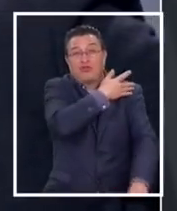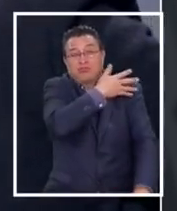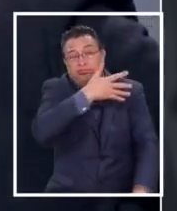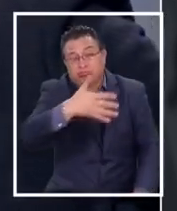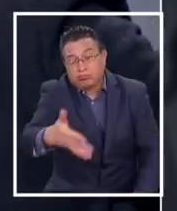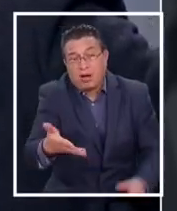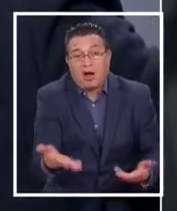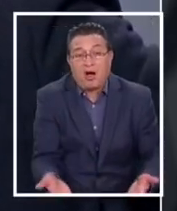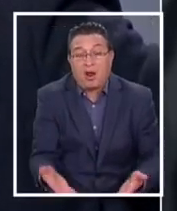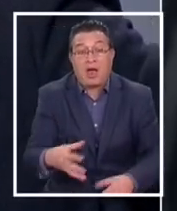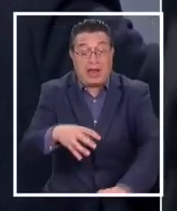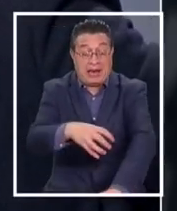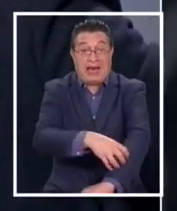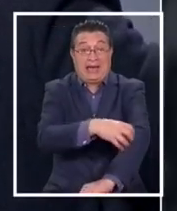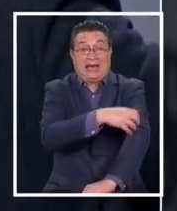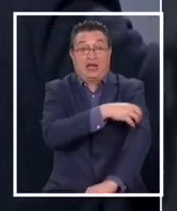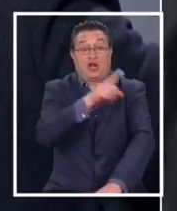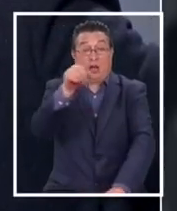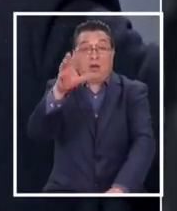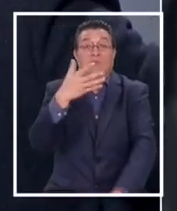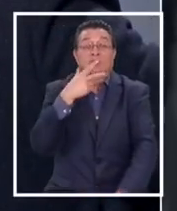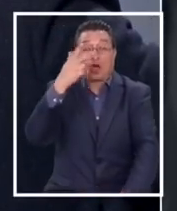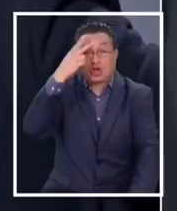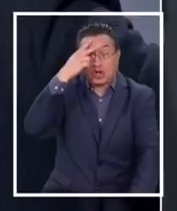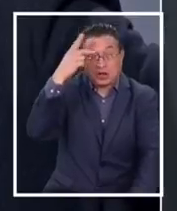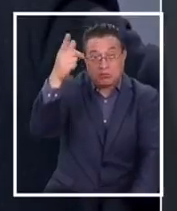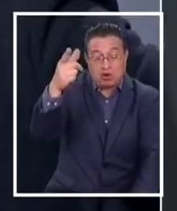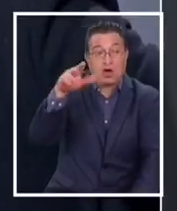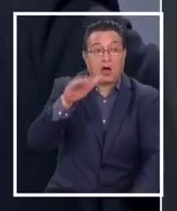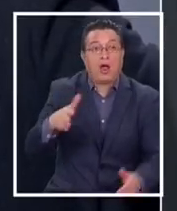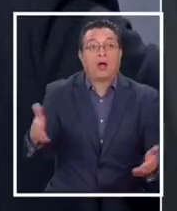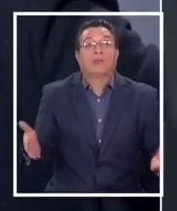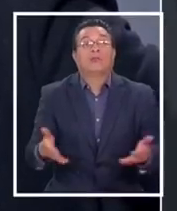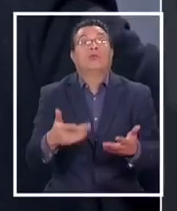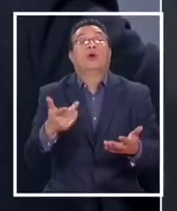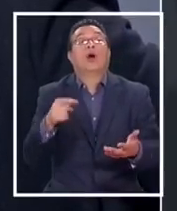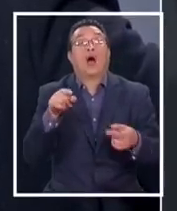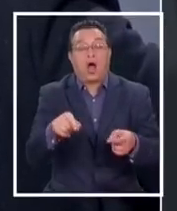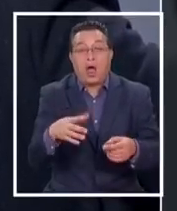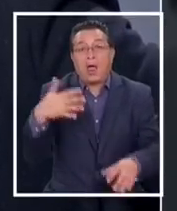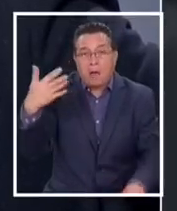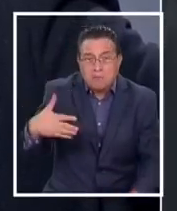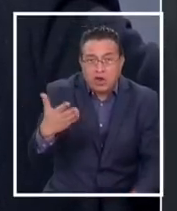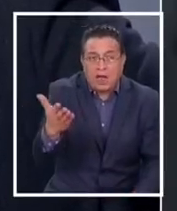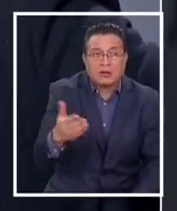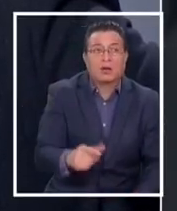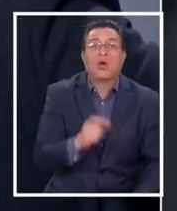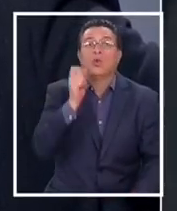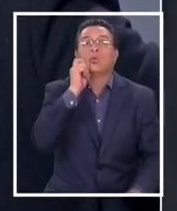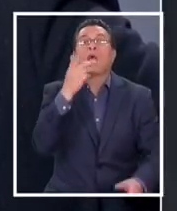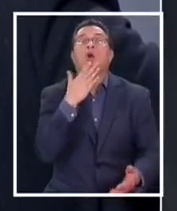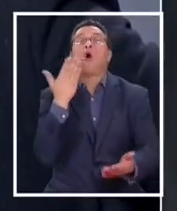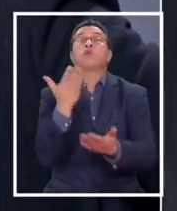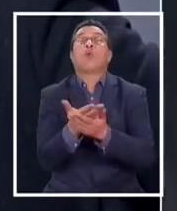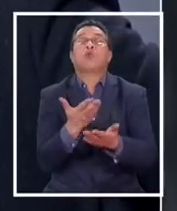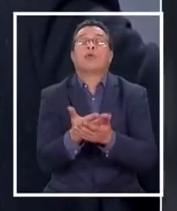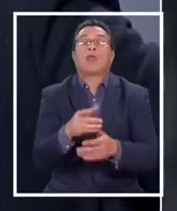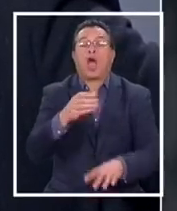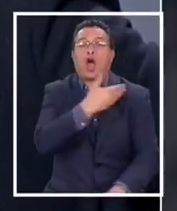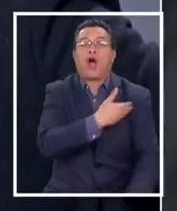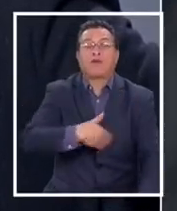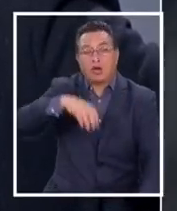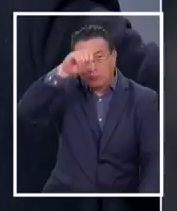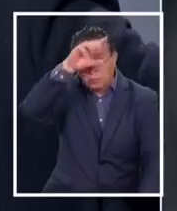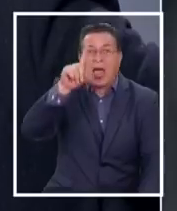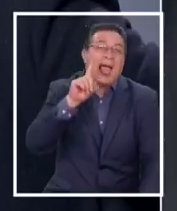Este año. Y para regiones mineras, como la región de Coquimbo. Pero por algo se reactivó ahora, es diputado. Fundamental. Bueno, ¿y cuál es la propuesta del gobierno en materia de royalty?